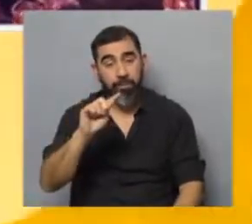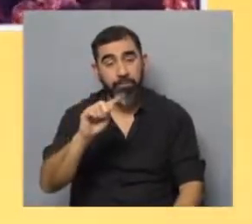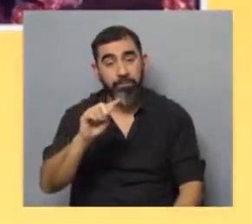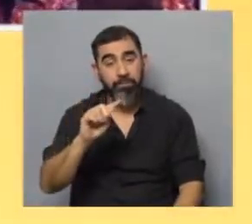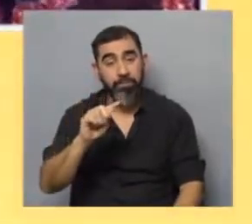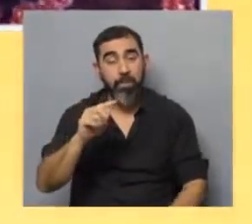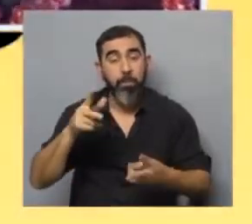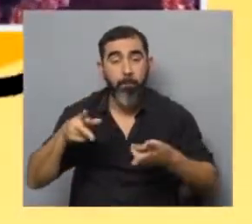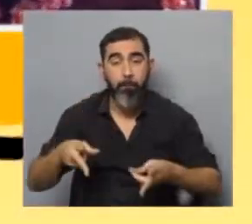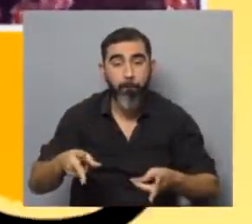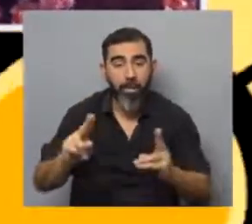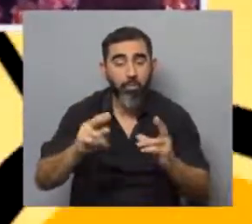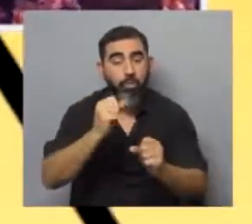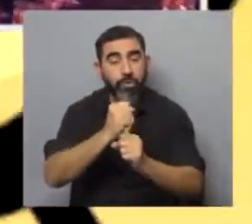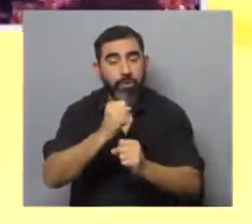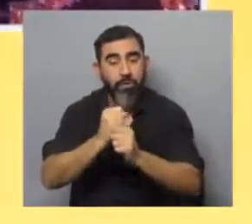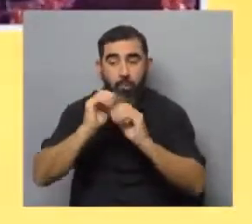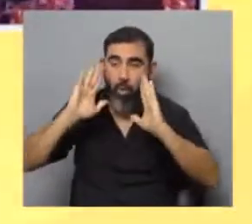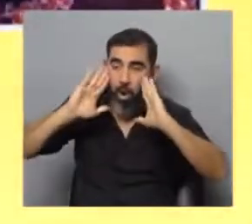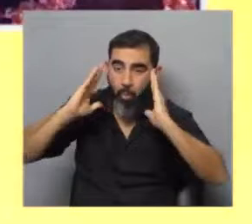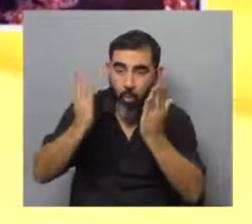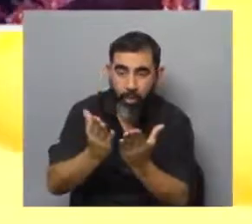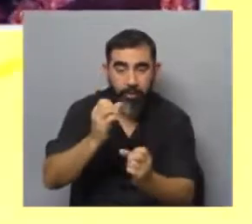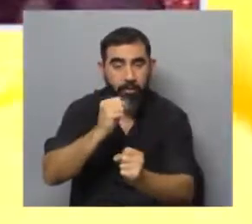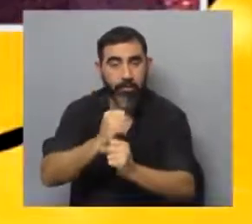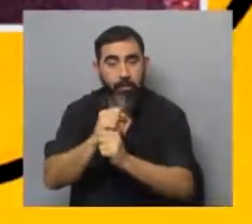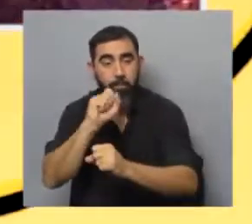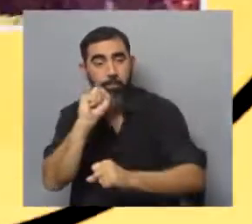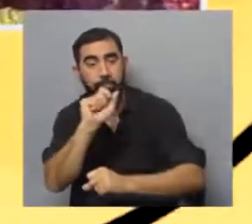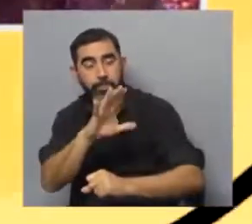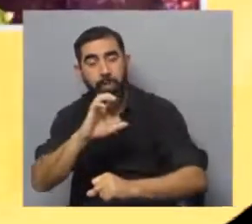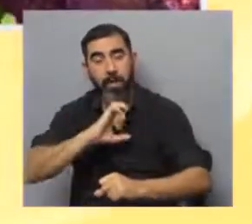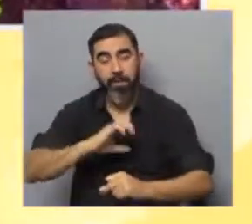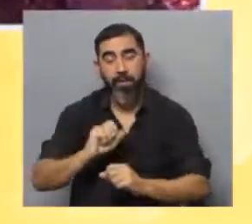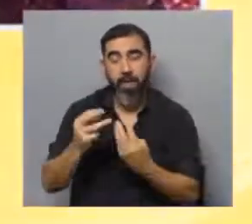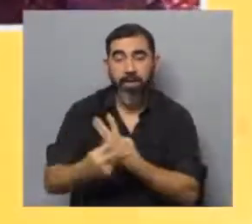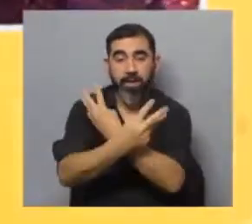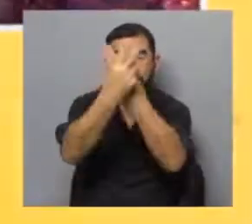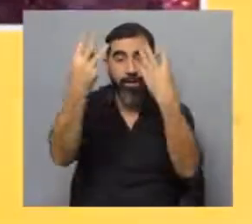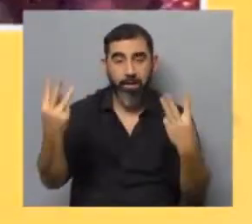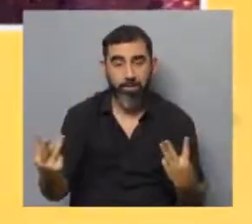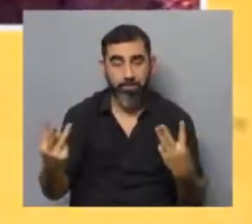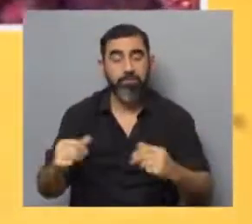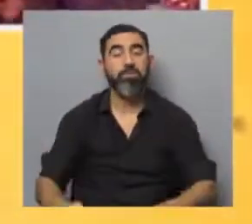sea metodologías de trabajo, abordajes, características generales